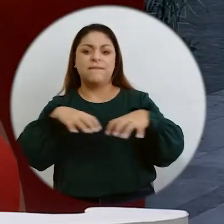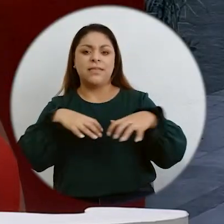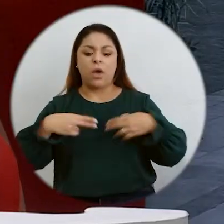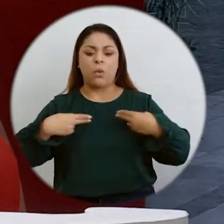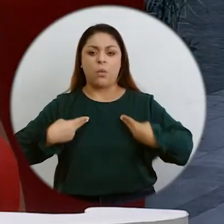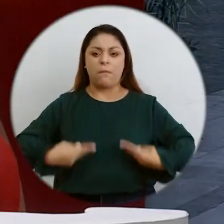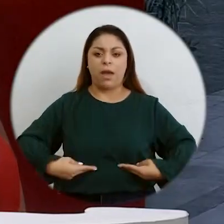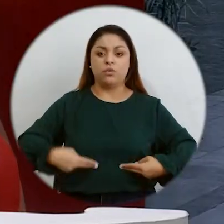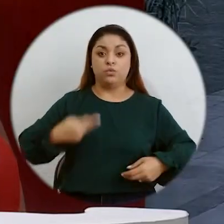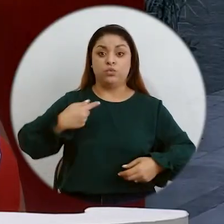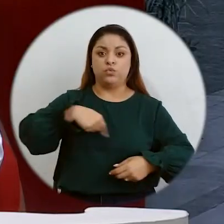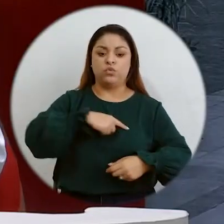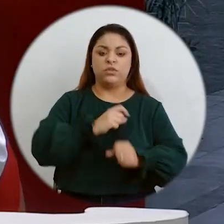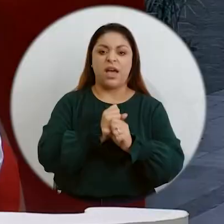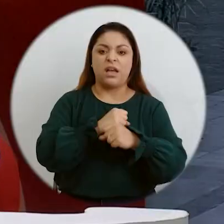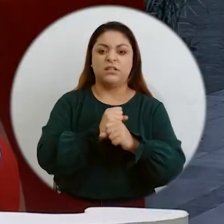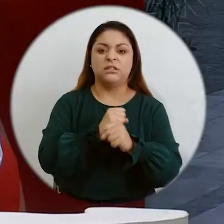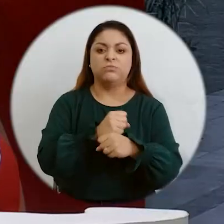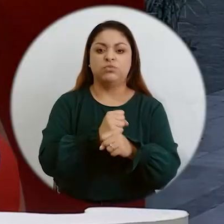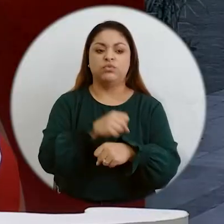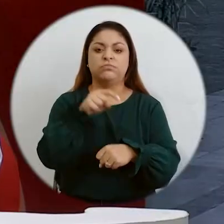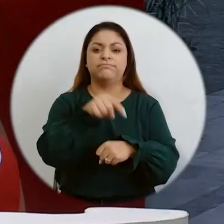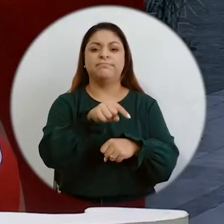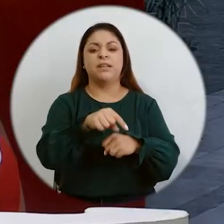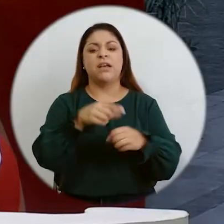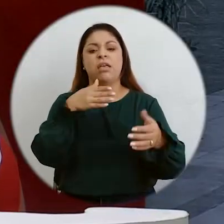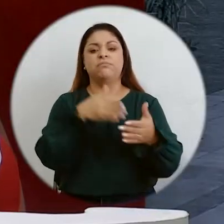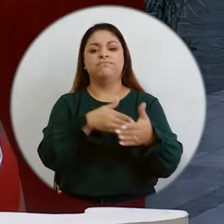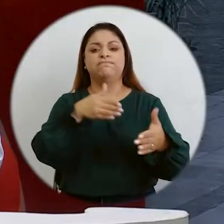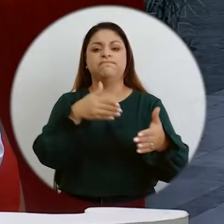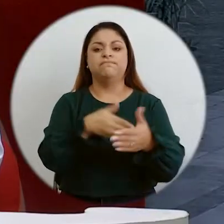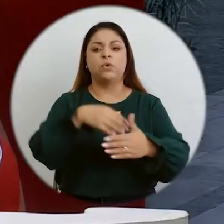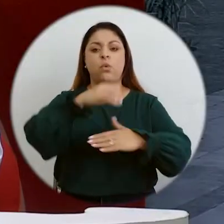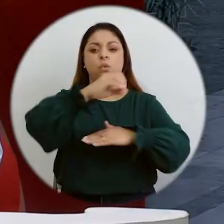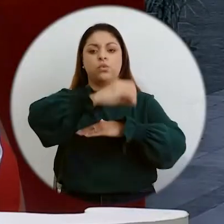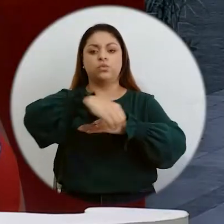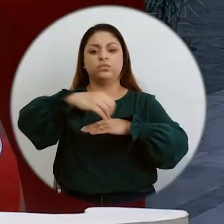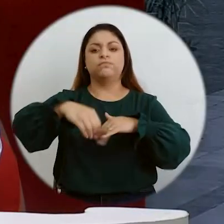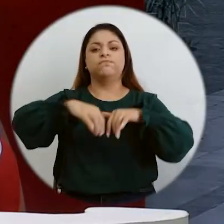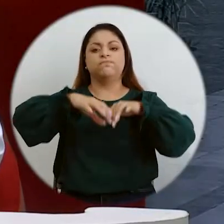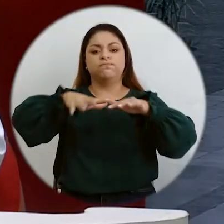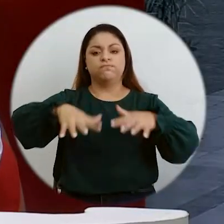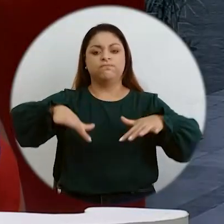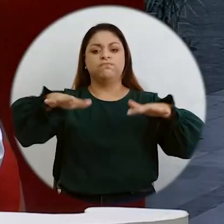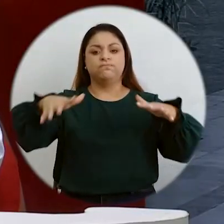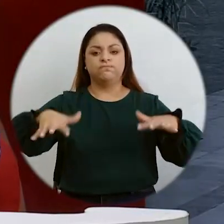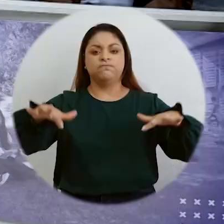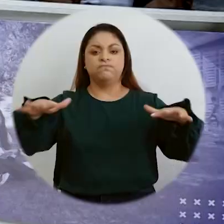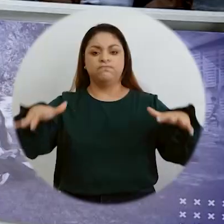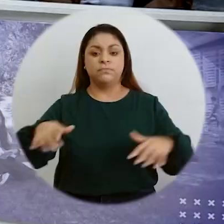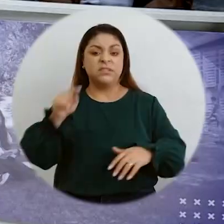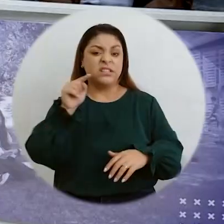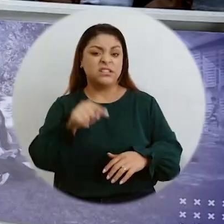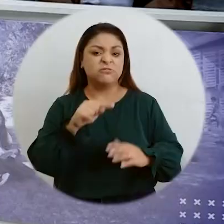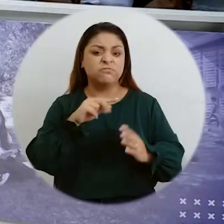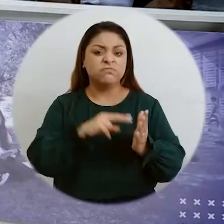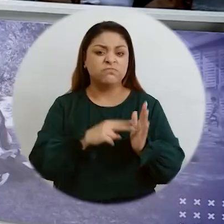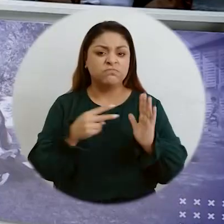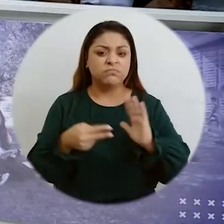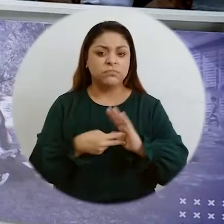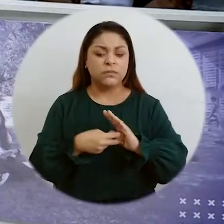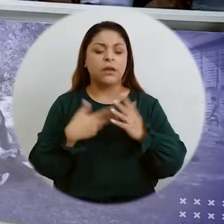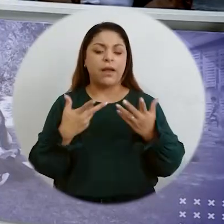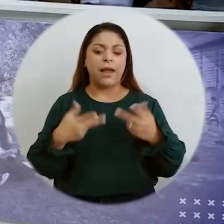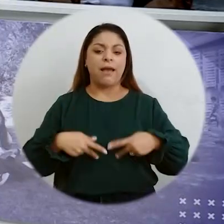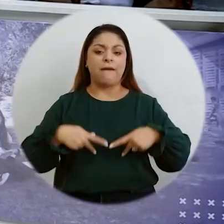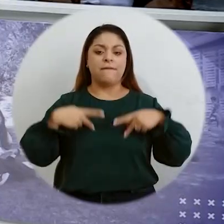lo que nosotros, seres humanos, hacemos a los mares y los océanos. Y eso qué implica en términos de la